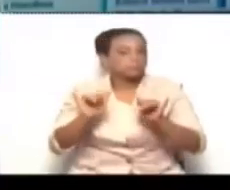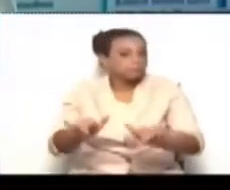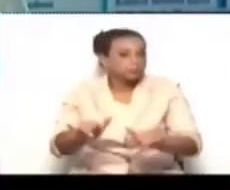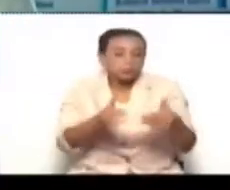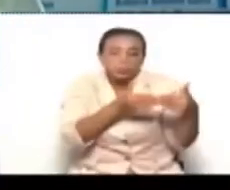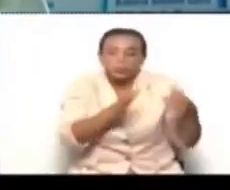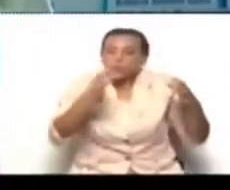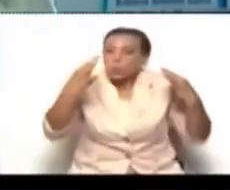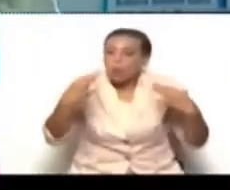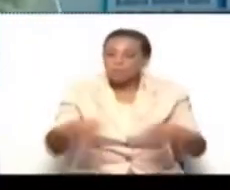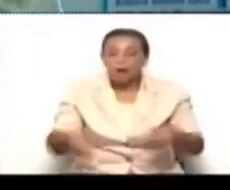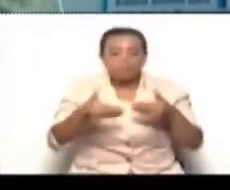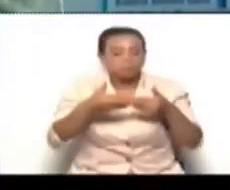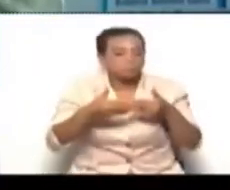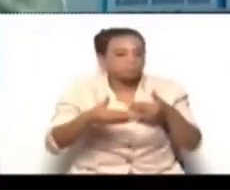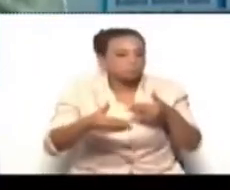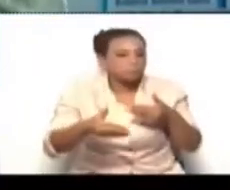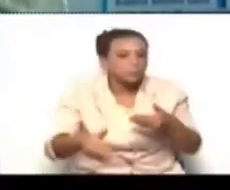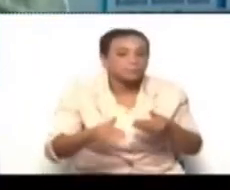rectoría de manera,